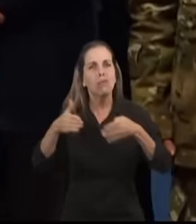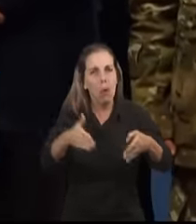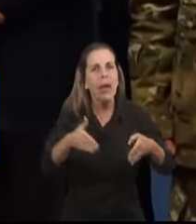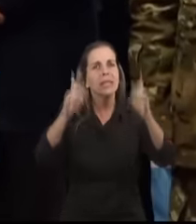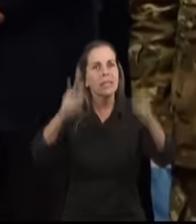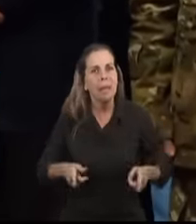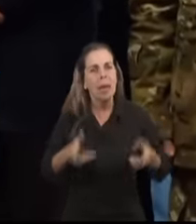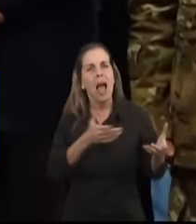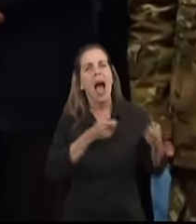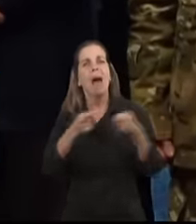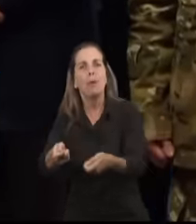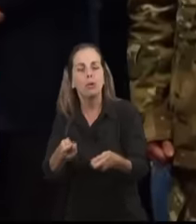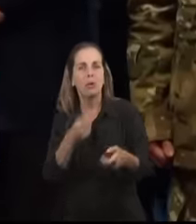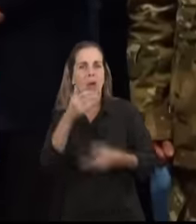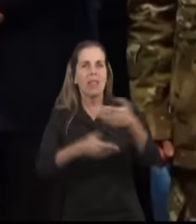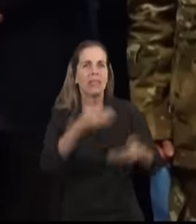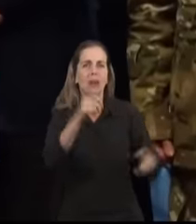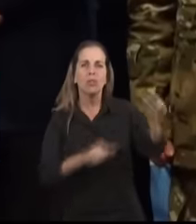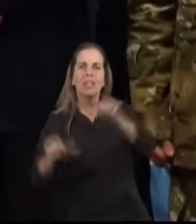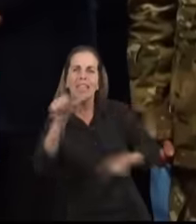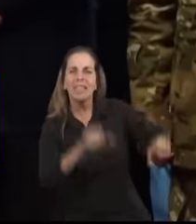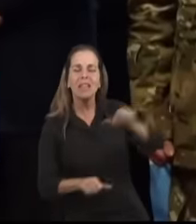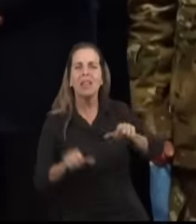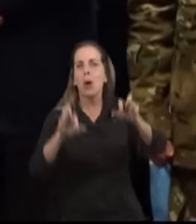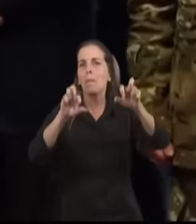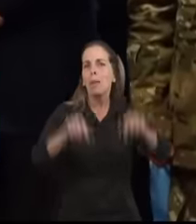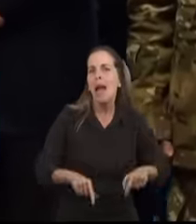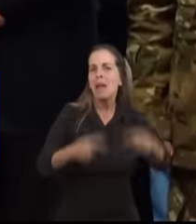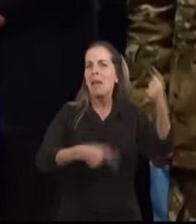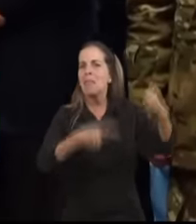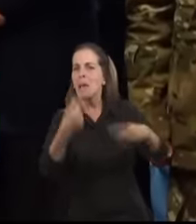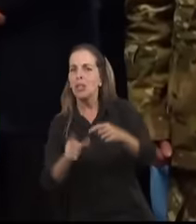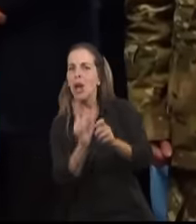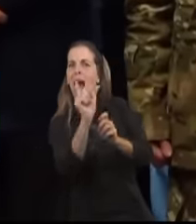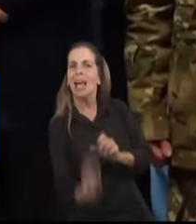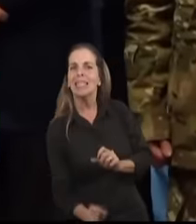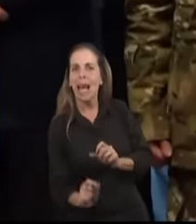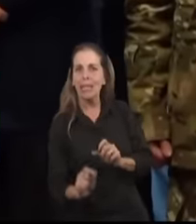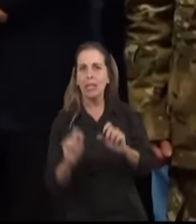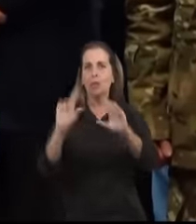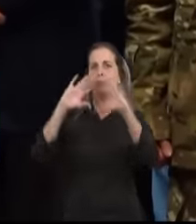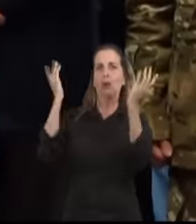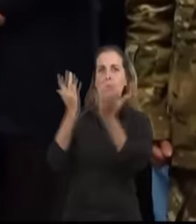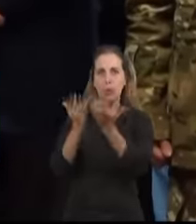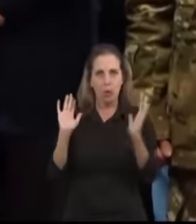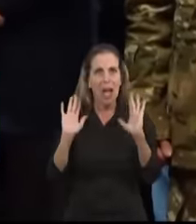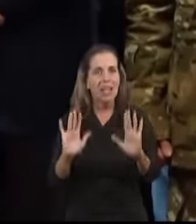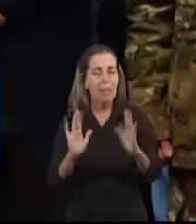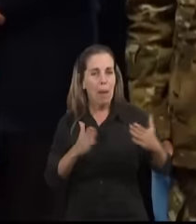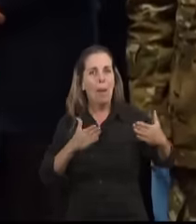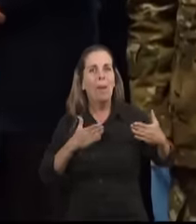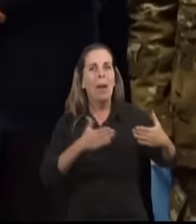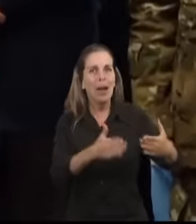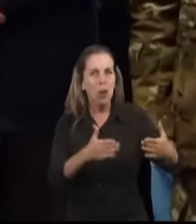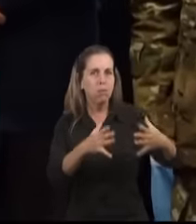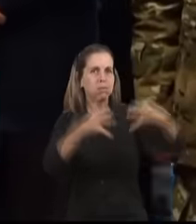real al desarrollo científico de los diversos programas antárticos internacionales, y permitirá que navíos y rompehielos argentinos y del